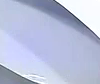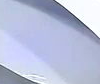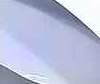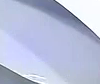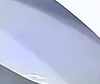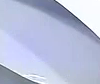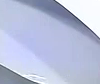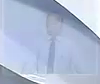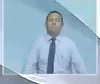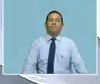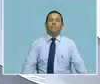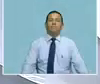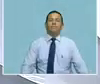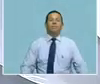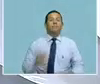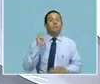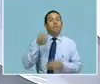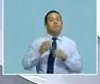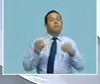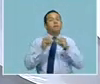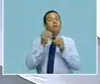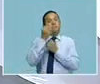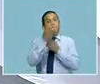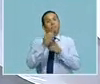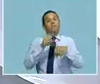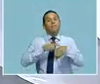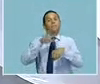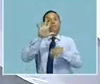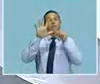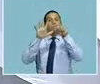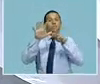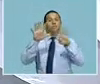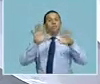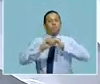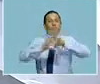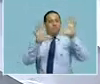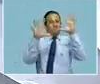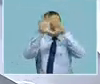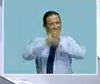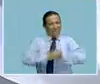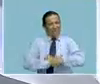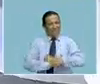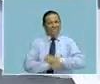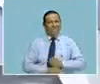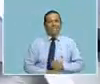Así es, mañana también tendremos más información a las 5:45. Buenas noches. Una buena noche.